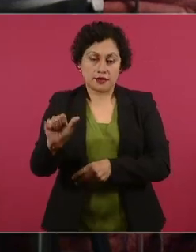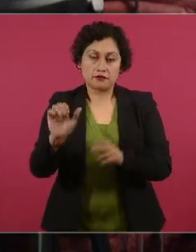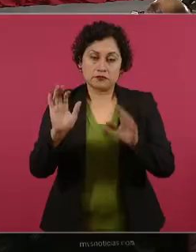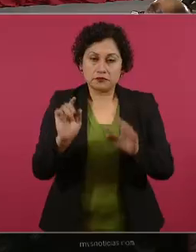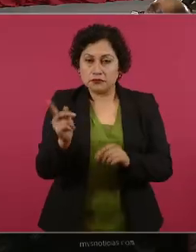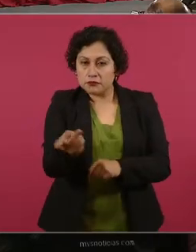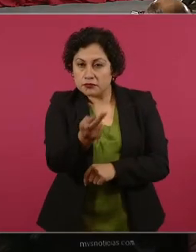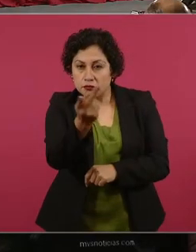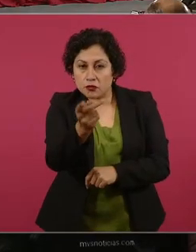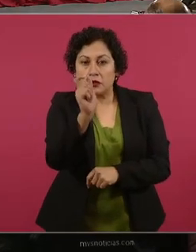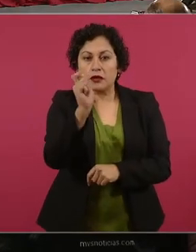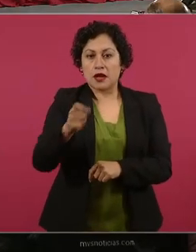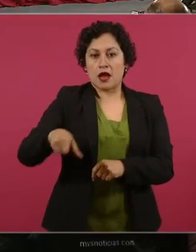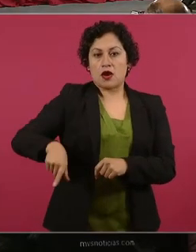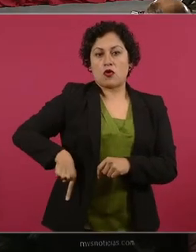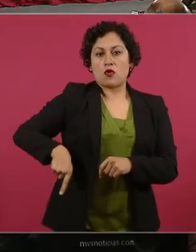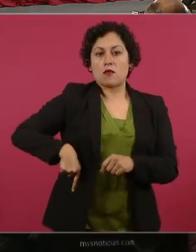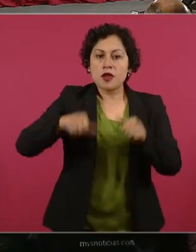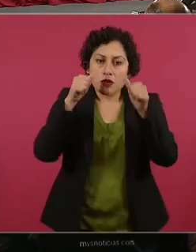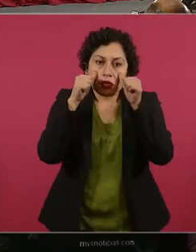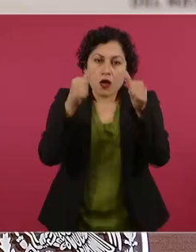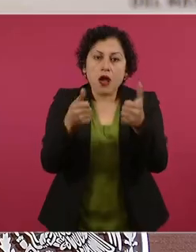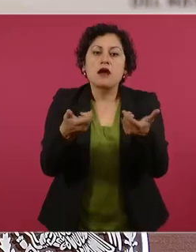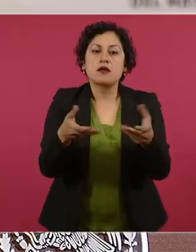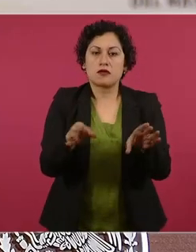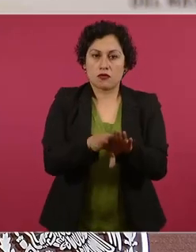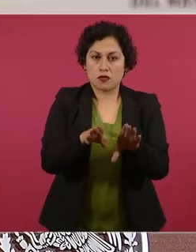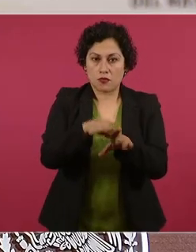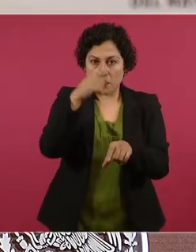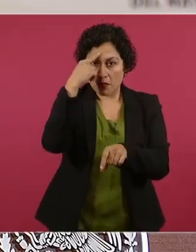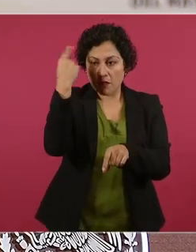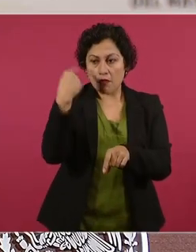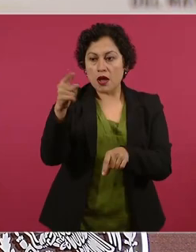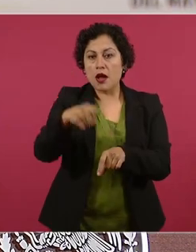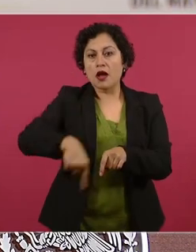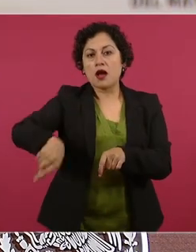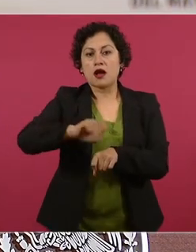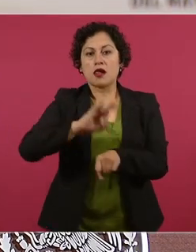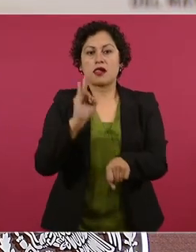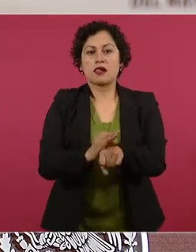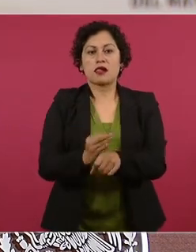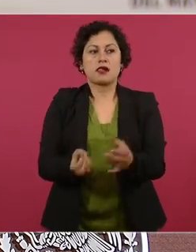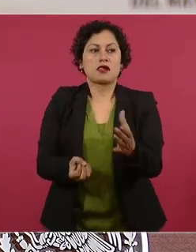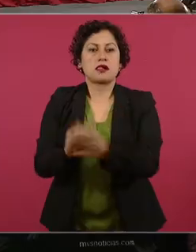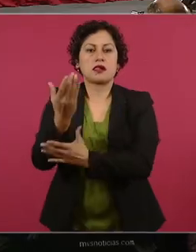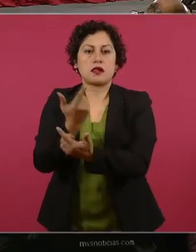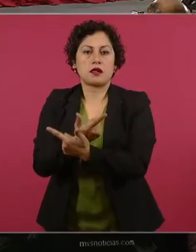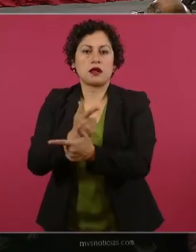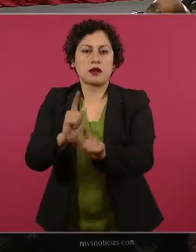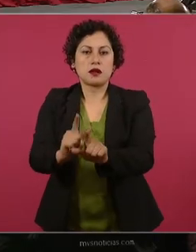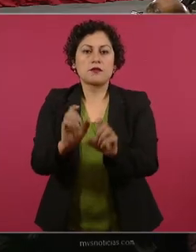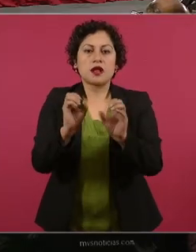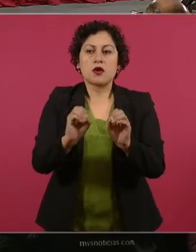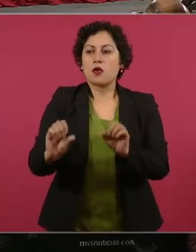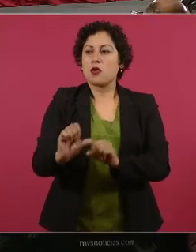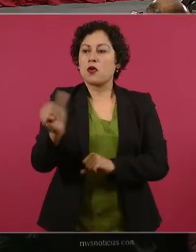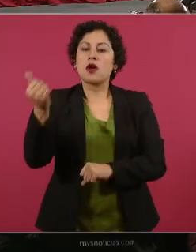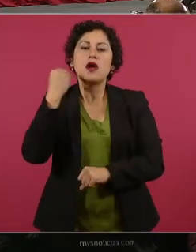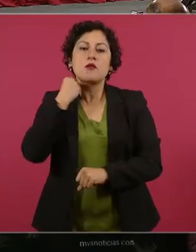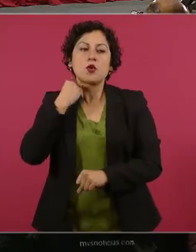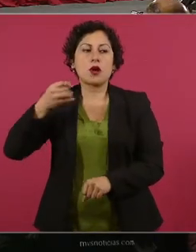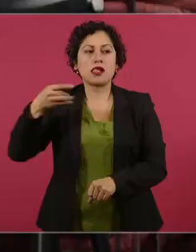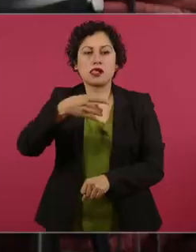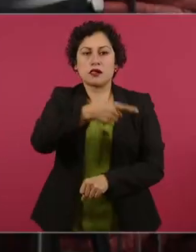que de nuevo estos elementos sean pues liberados o que la defensa le pueda ganar a la investigación al gobierno federal? ¿Qué responden ante